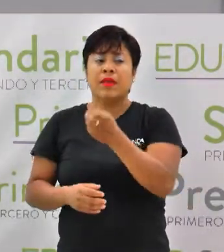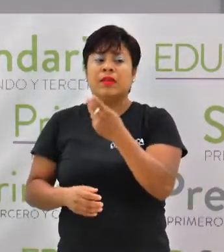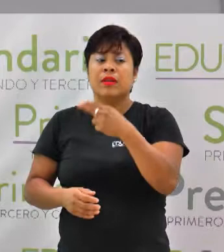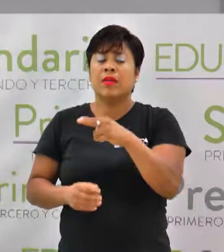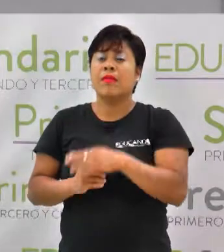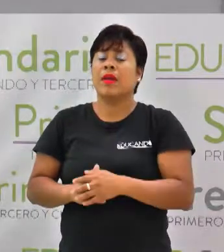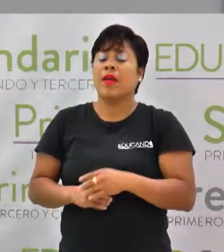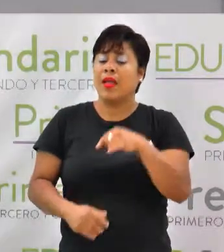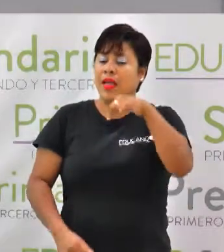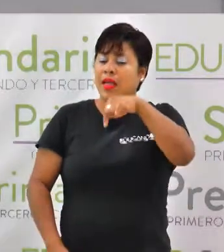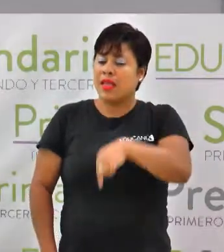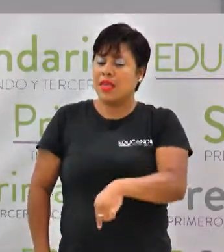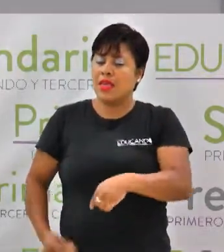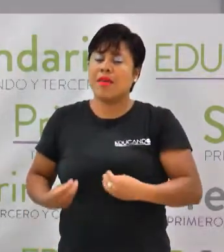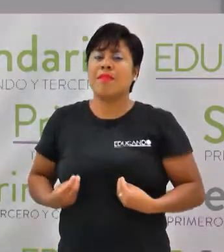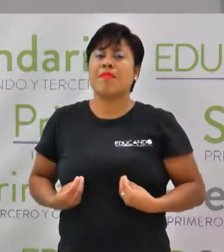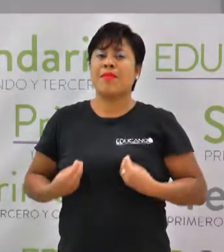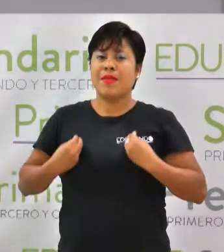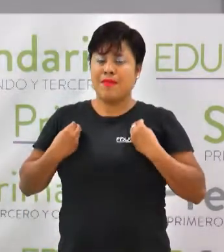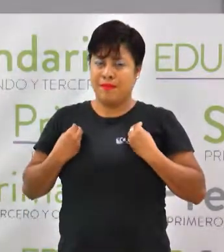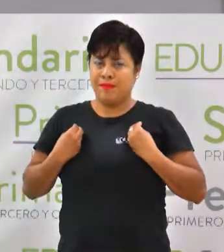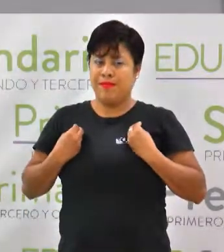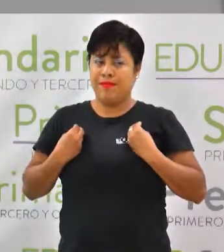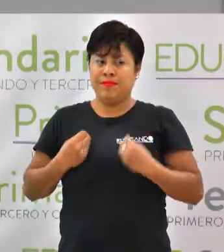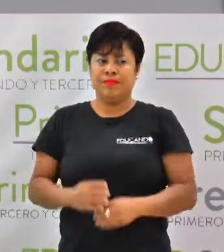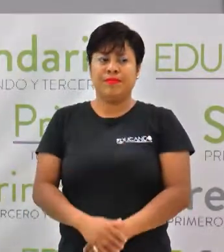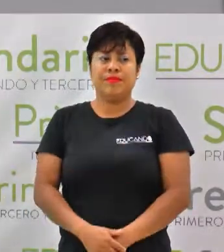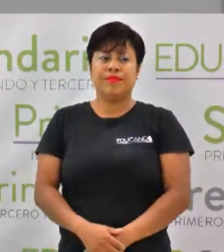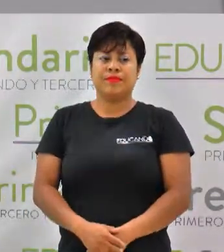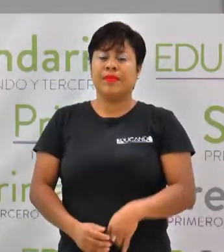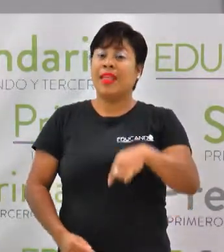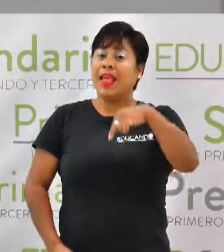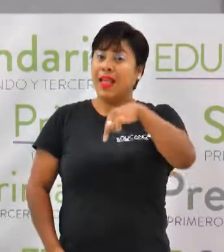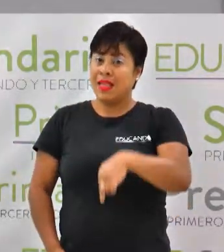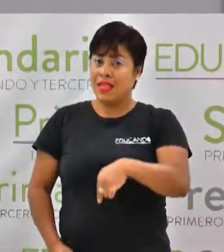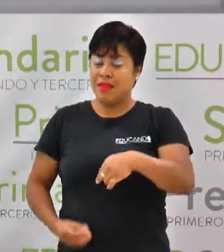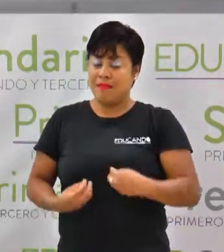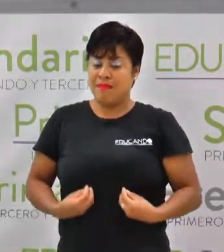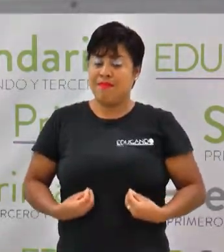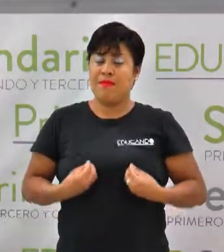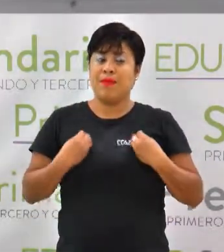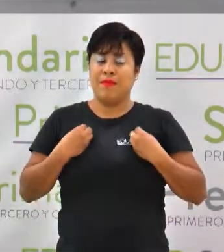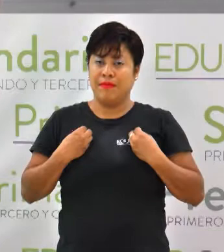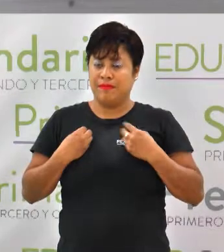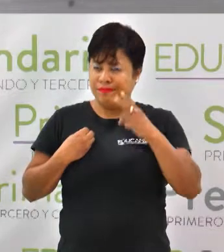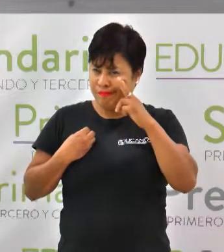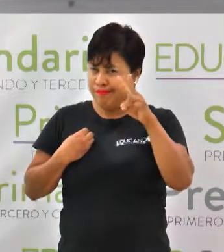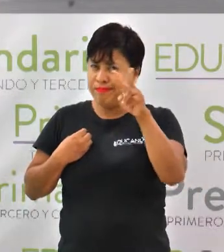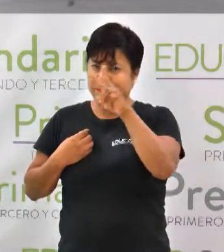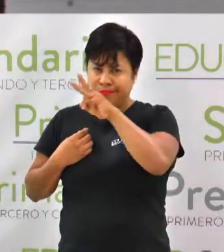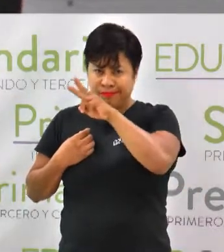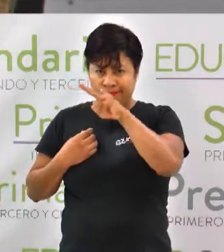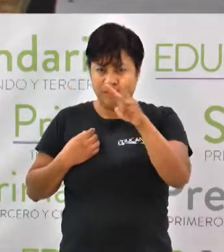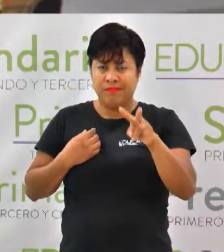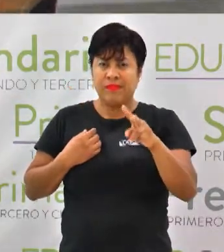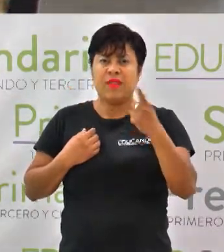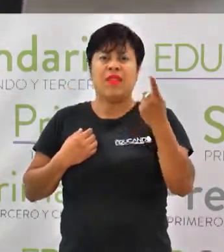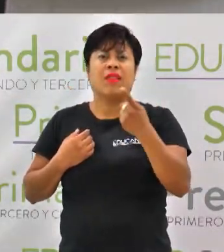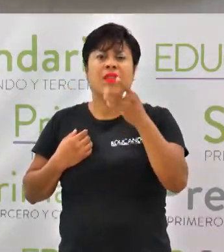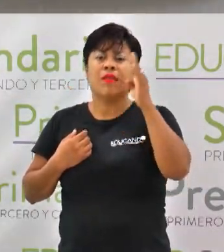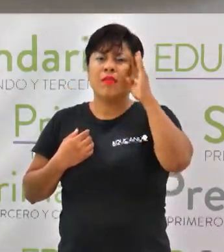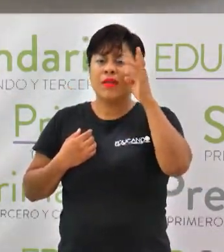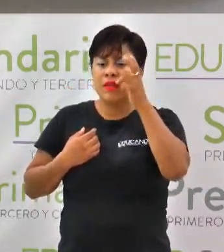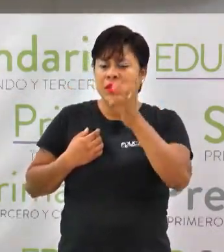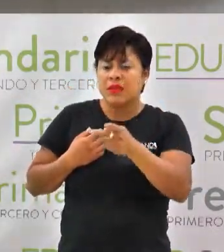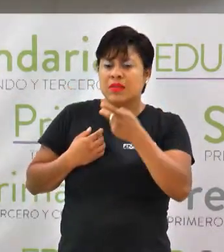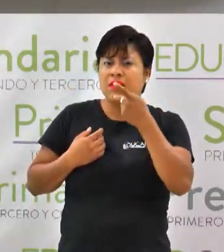y se llama Aquí vivo. Aquí vivo. Vamos a observar, ¿de qué